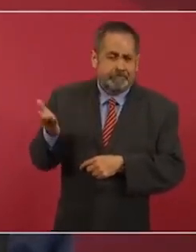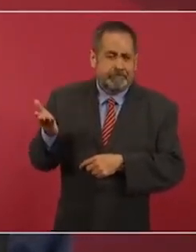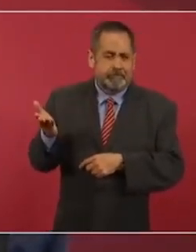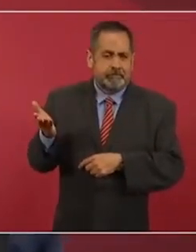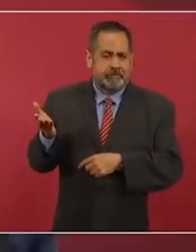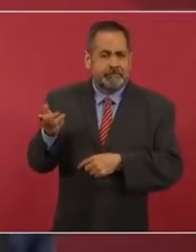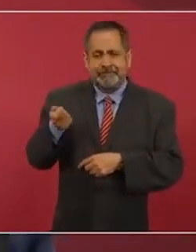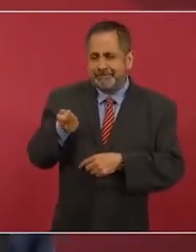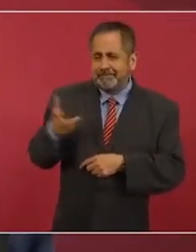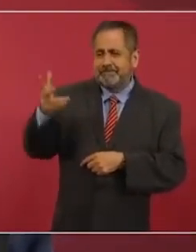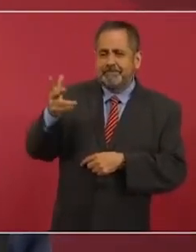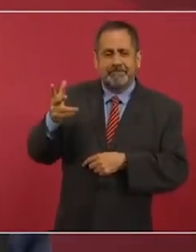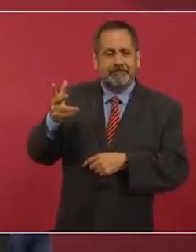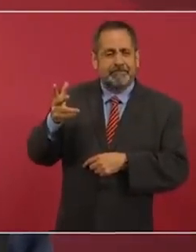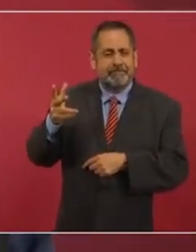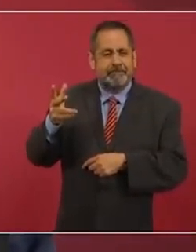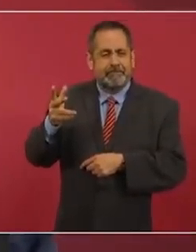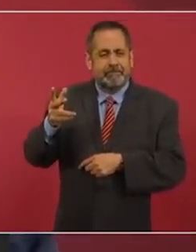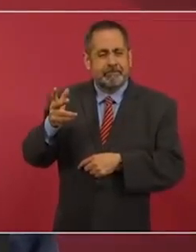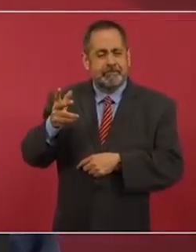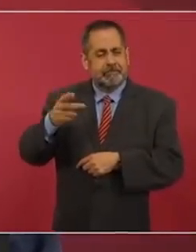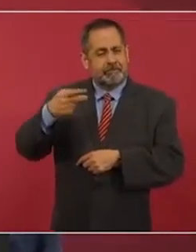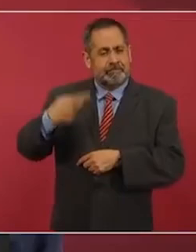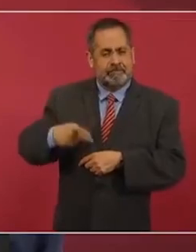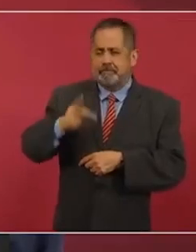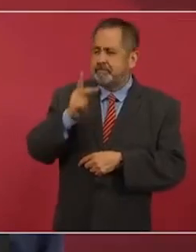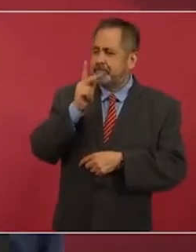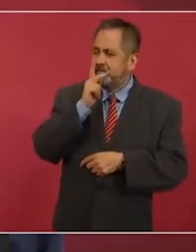nuestro padre de la patria.